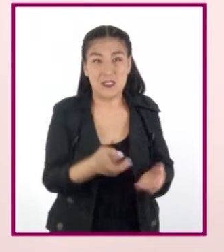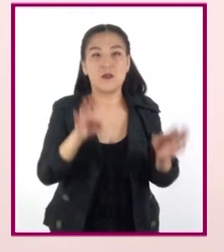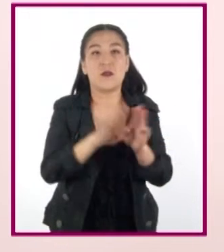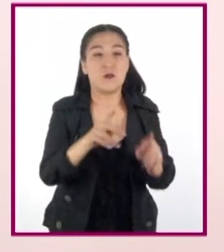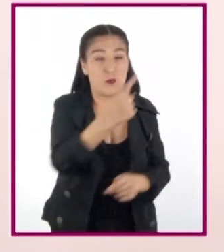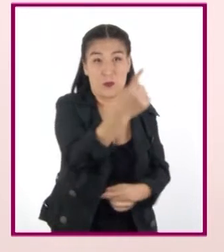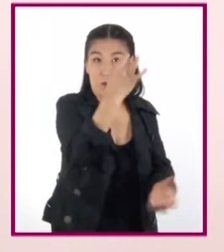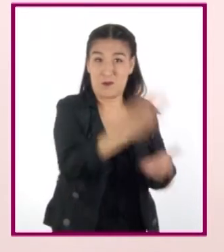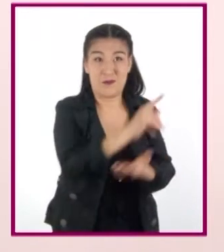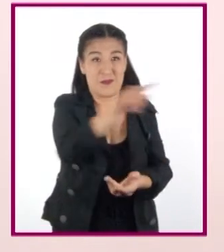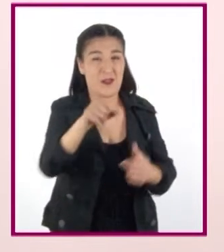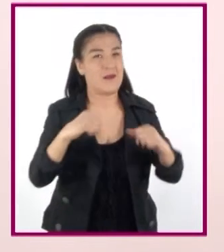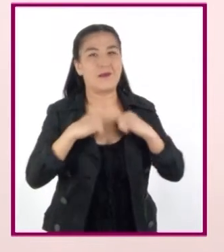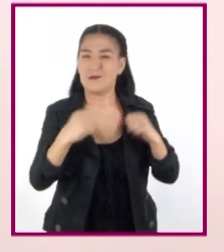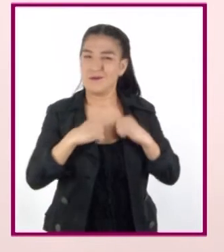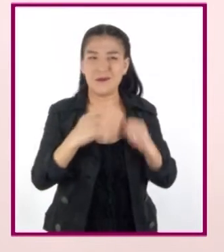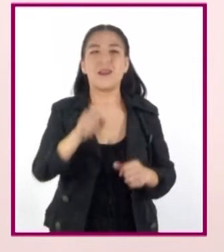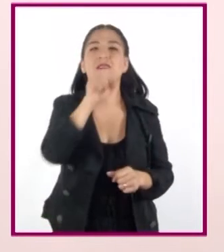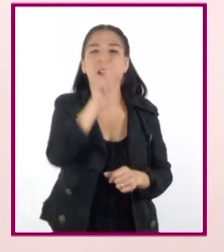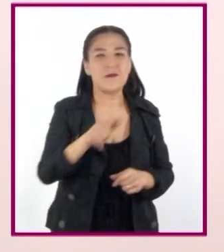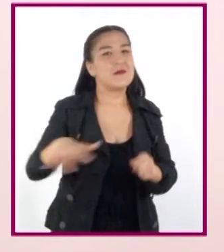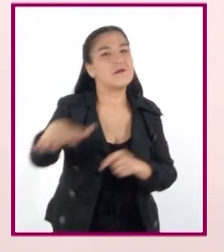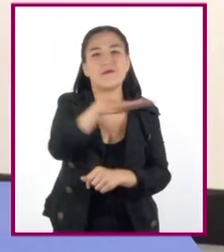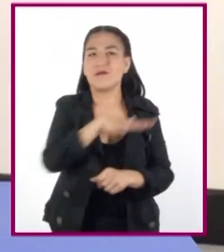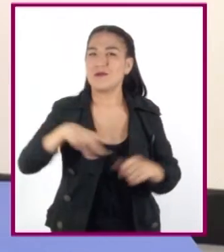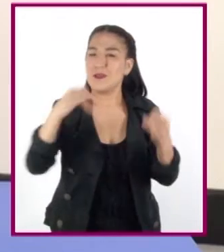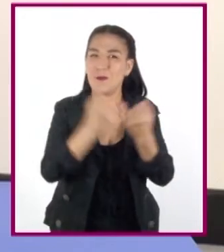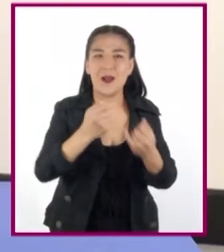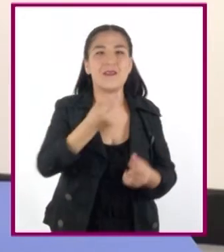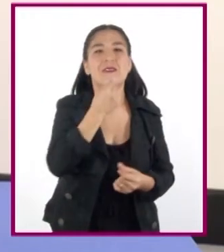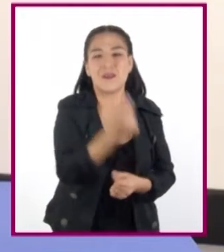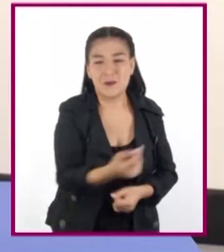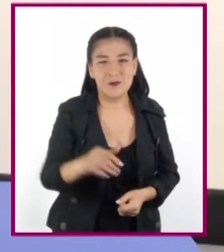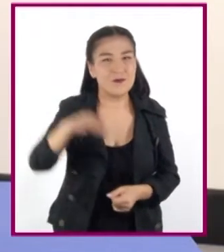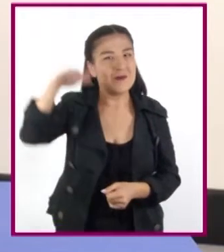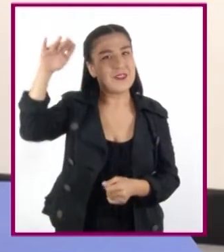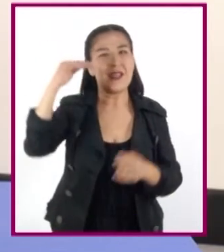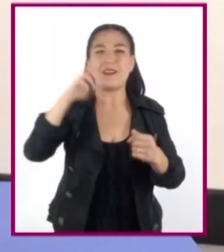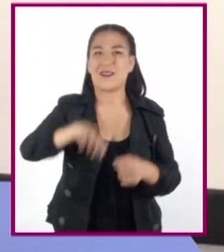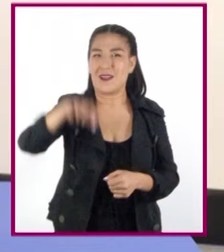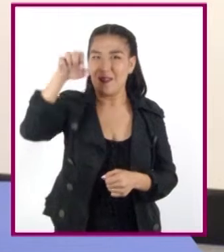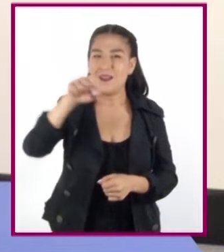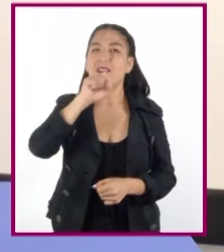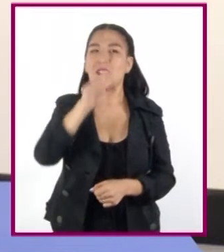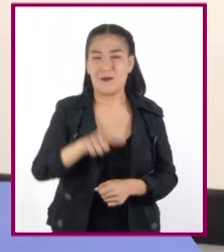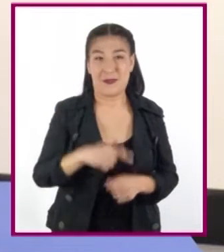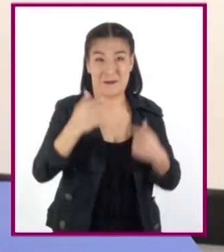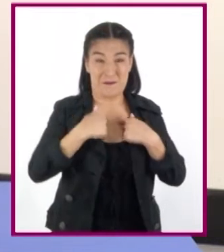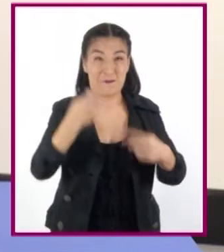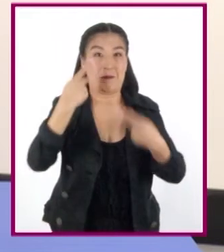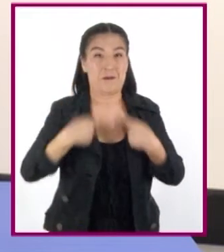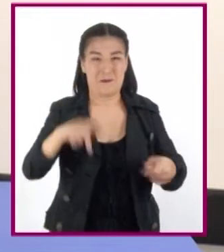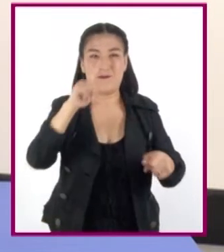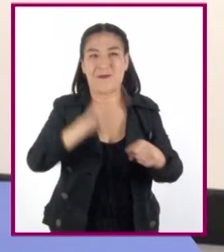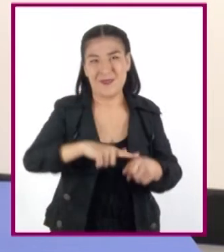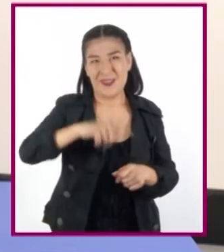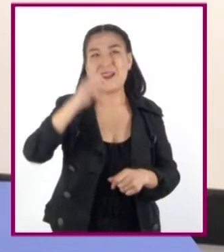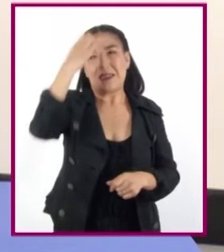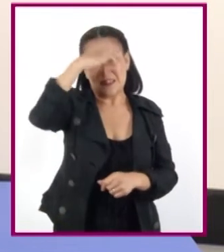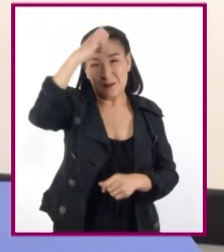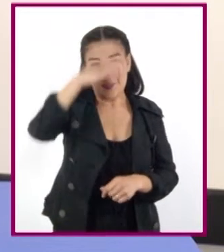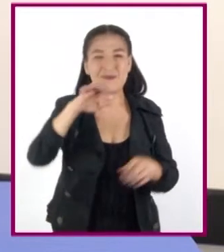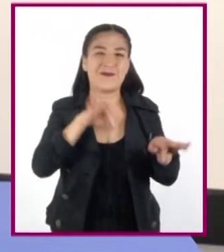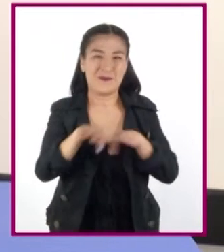los adolescentes, sino que permea a todos. En mi experiencia personal y profesional, desde un